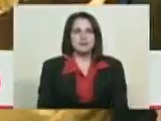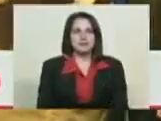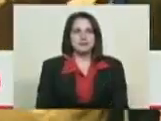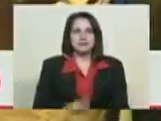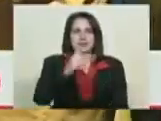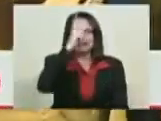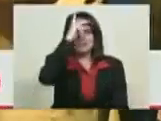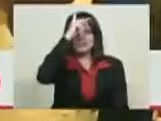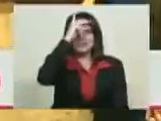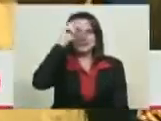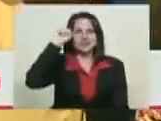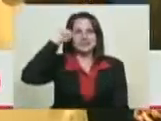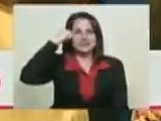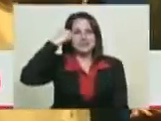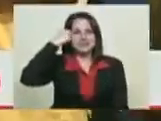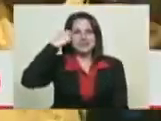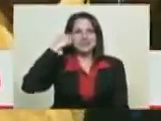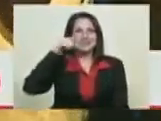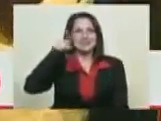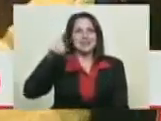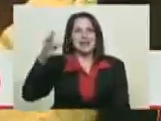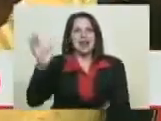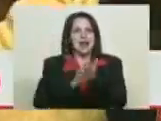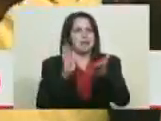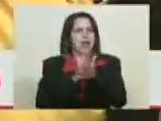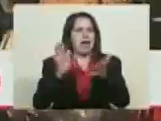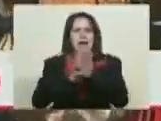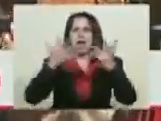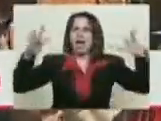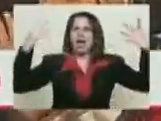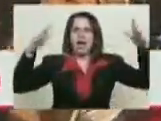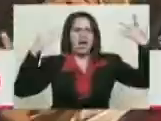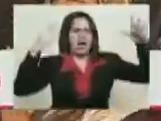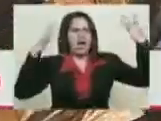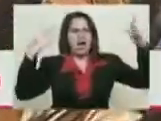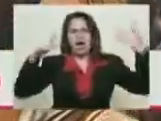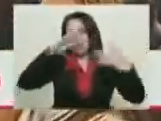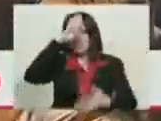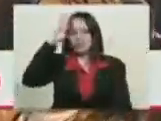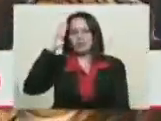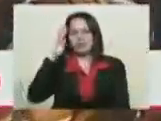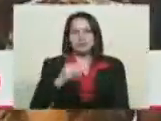¿Qué recuerdas tú, Diosdado? Vamos a dar un aplauso a Diosdado Cabello Rondón.